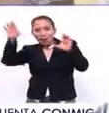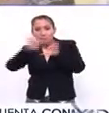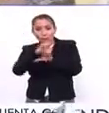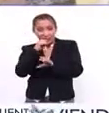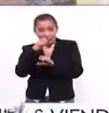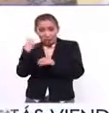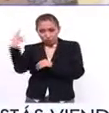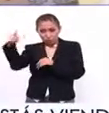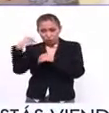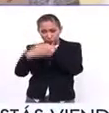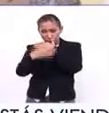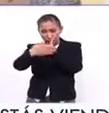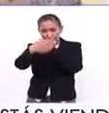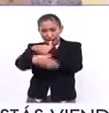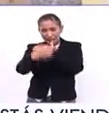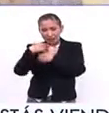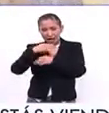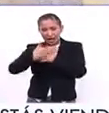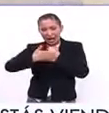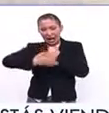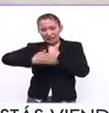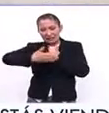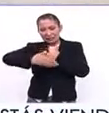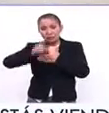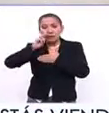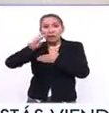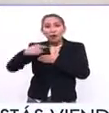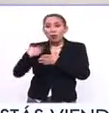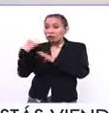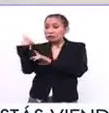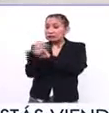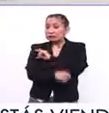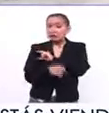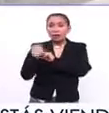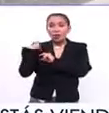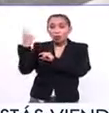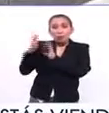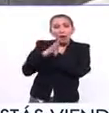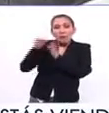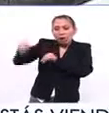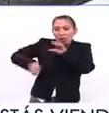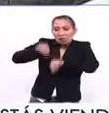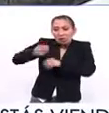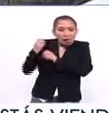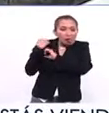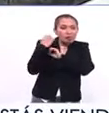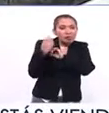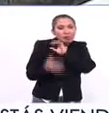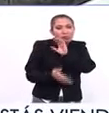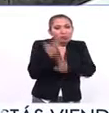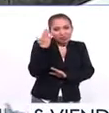además el archivo, se ve que ella salió con lo poquito que tenía, hay uno que otro documento que